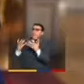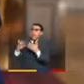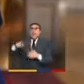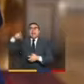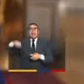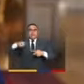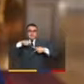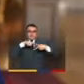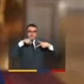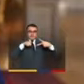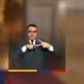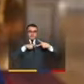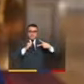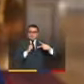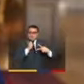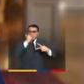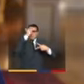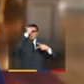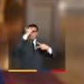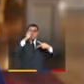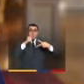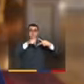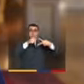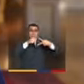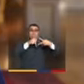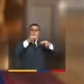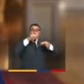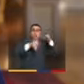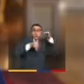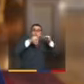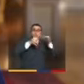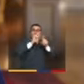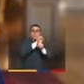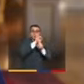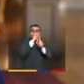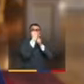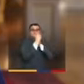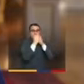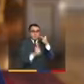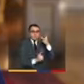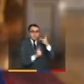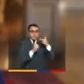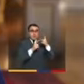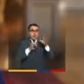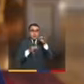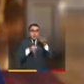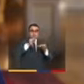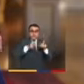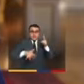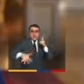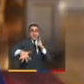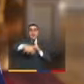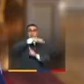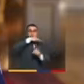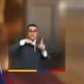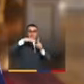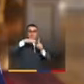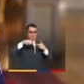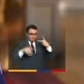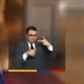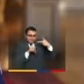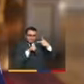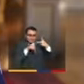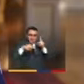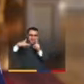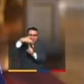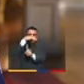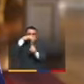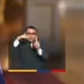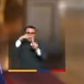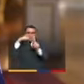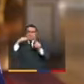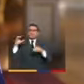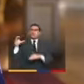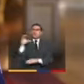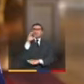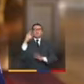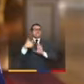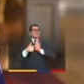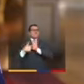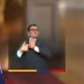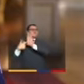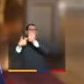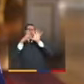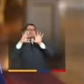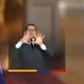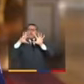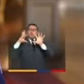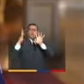la justicia social y la justicia ambiental. En el terreno de lo ambiental nos hemos convertido en vanguardia